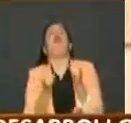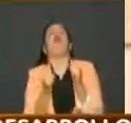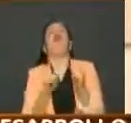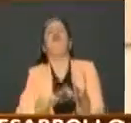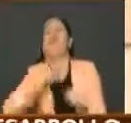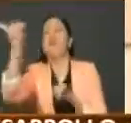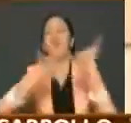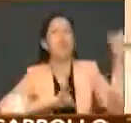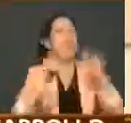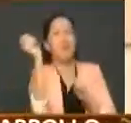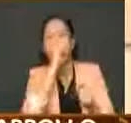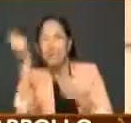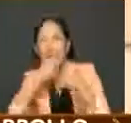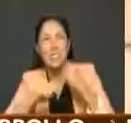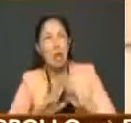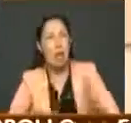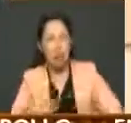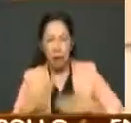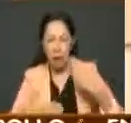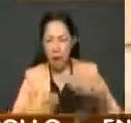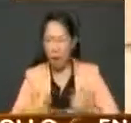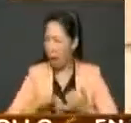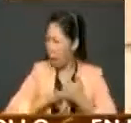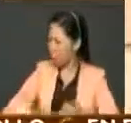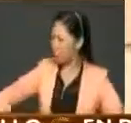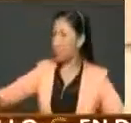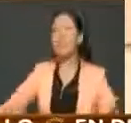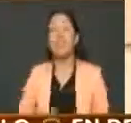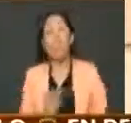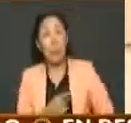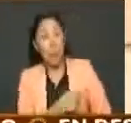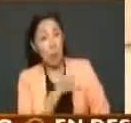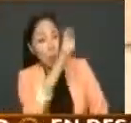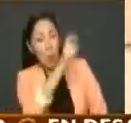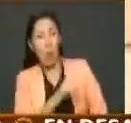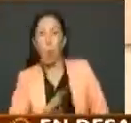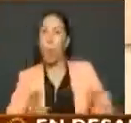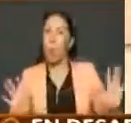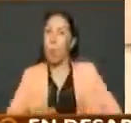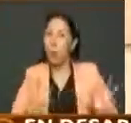empresa de narcotráfico, es decir, toda una figura del narcotráfico.